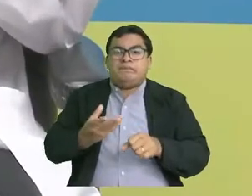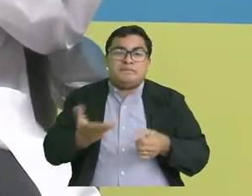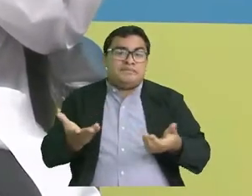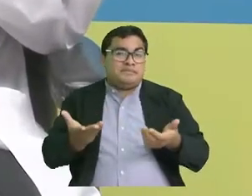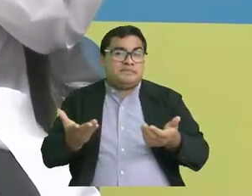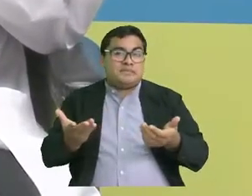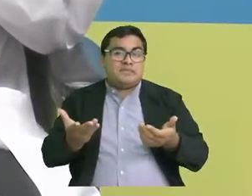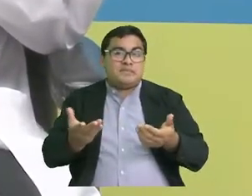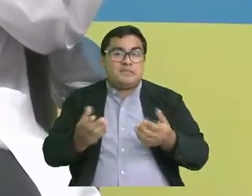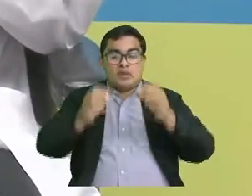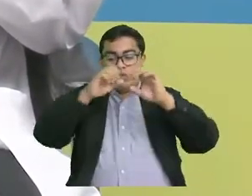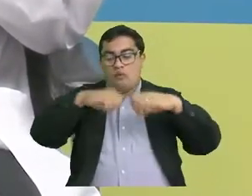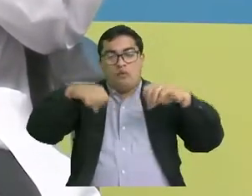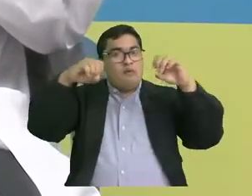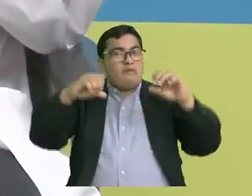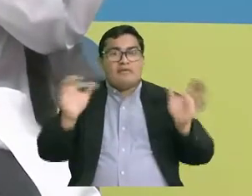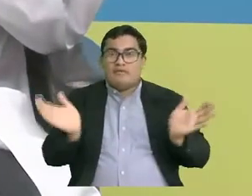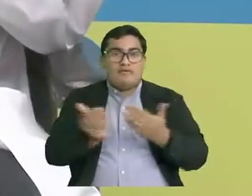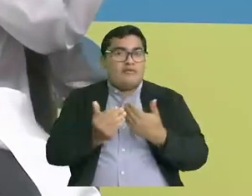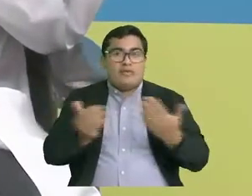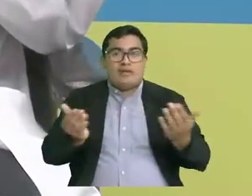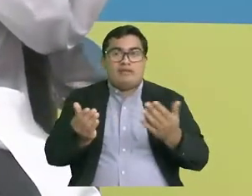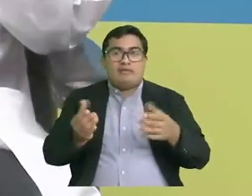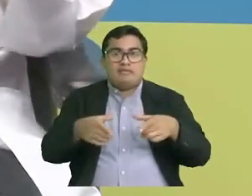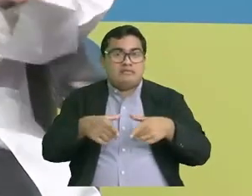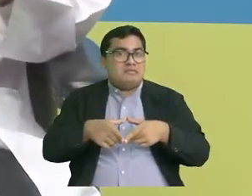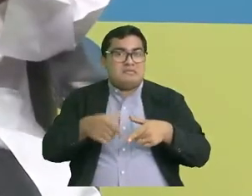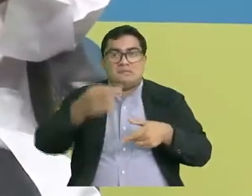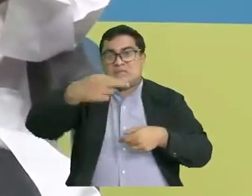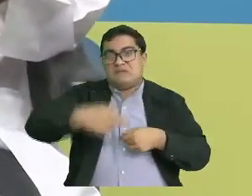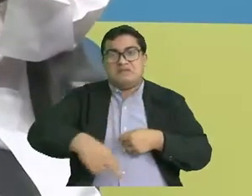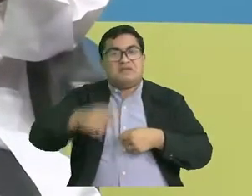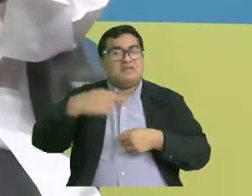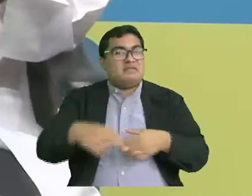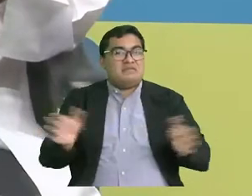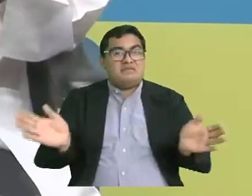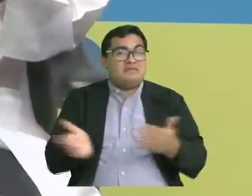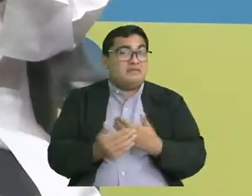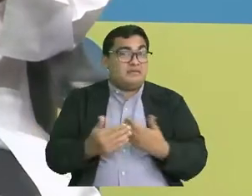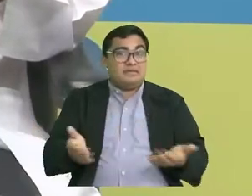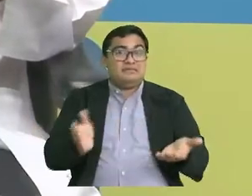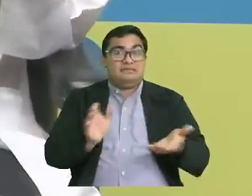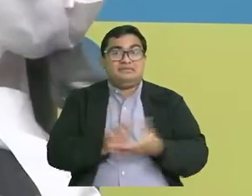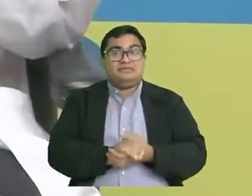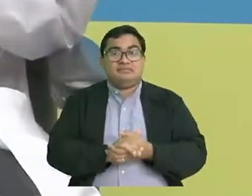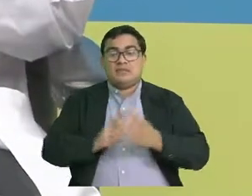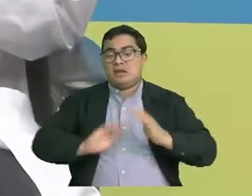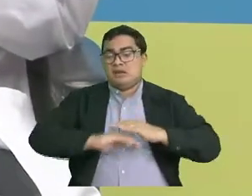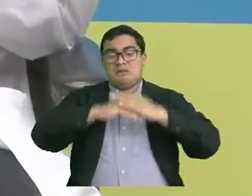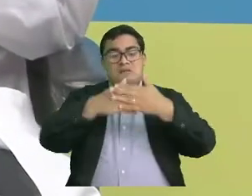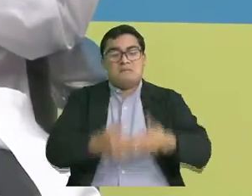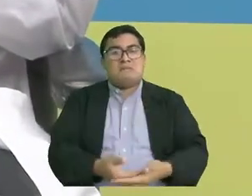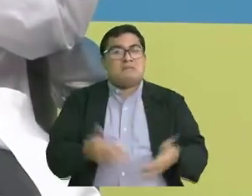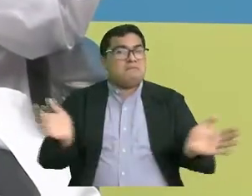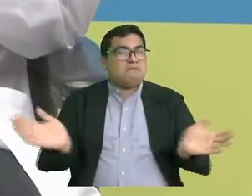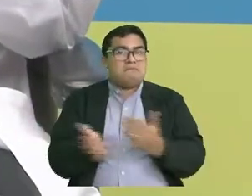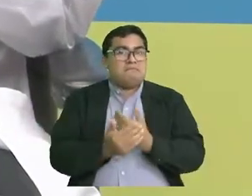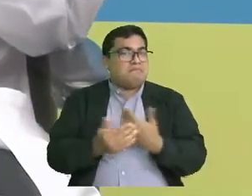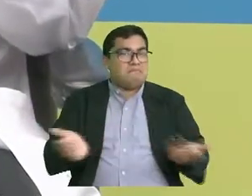No tienen ovario. No menstruan. No menstruan. Obviamente no va a salir embarazada. No va a salir